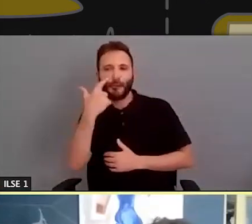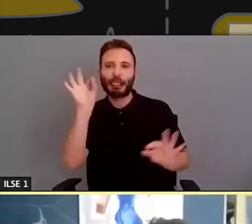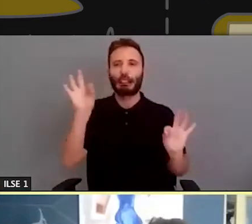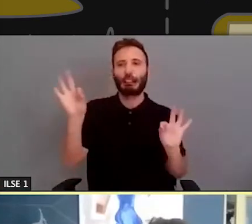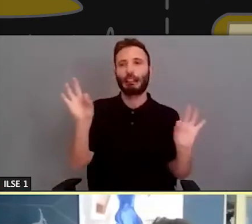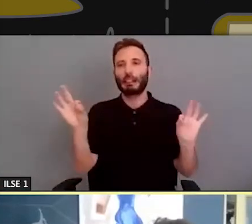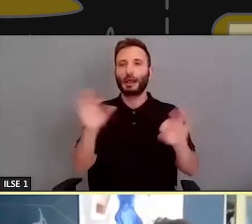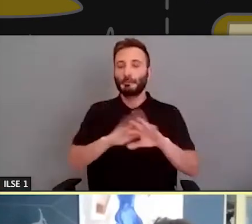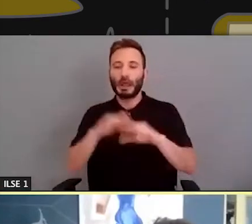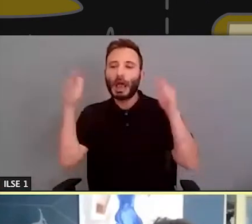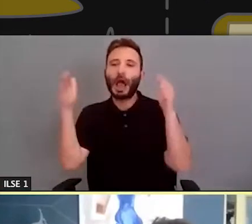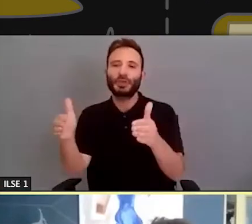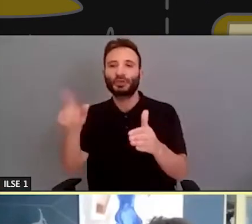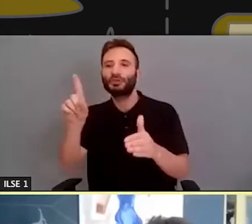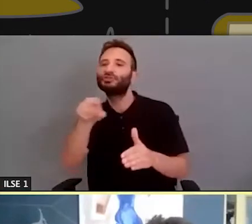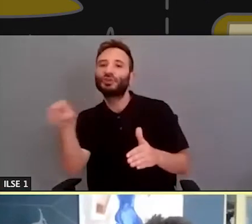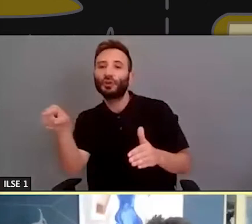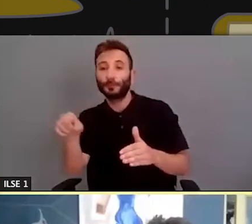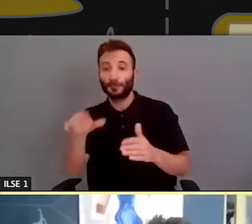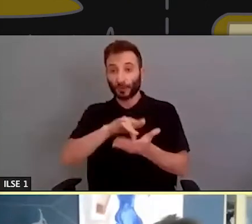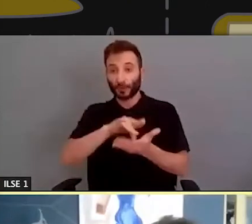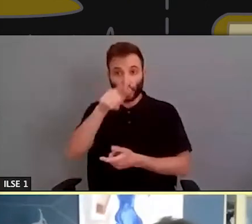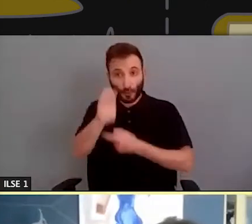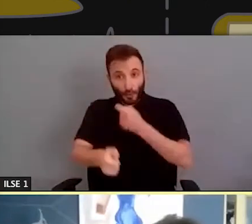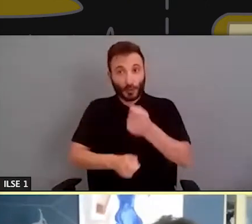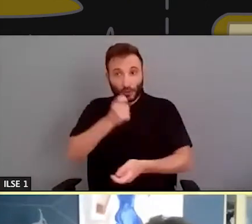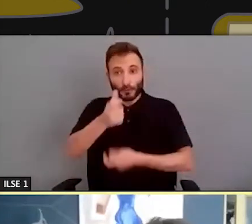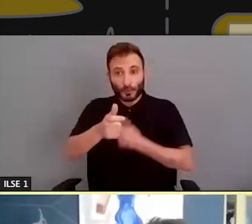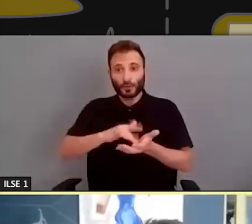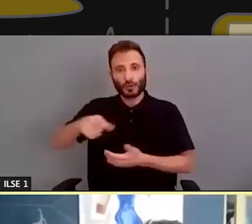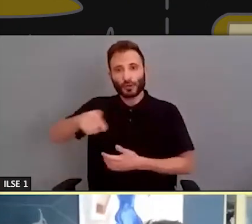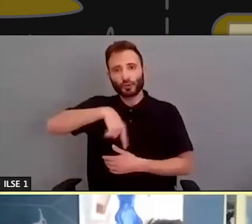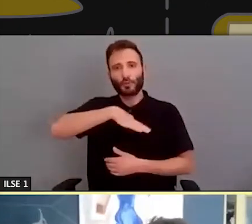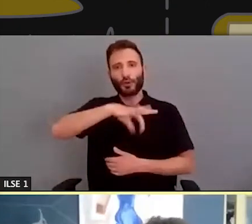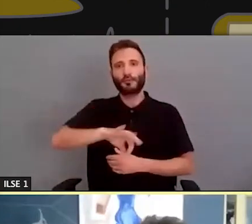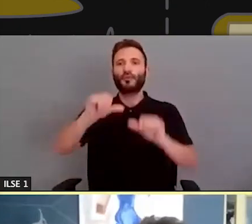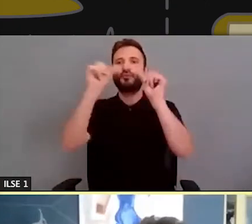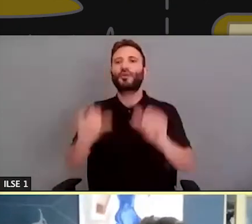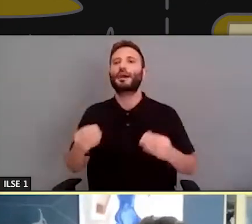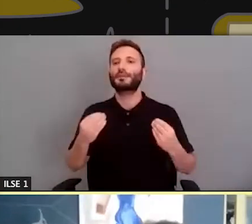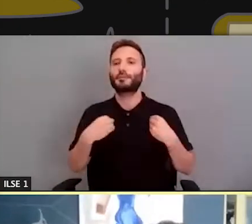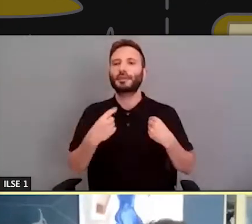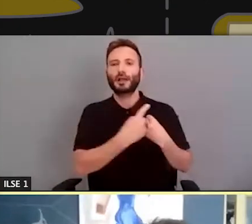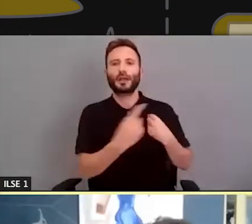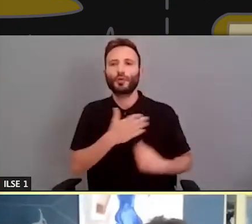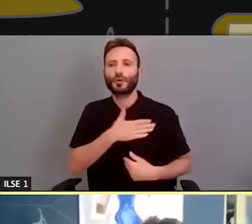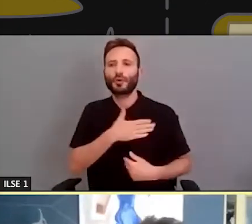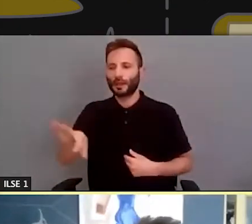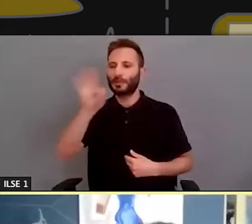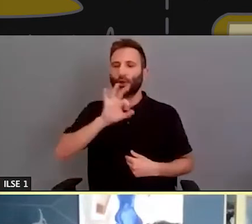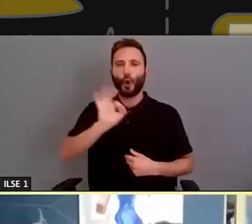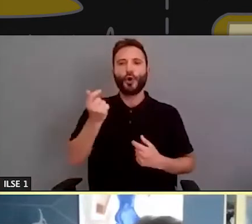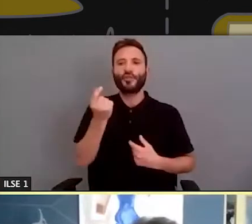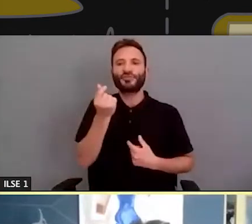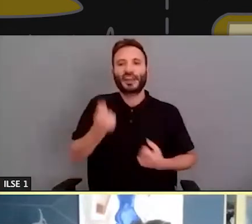todos, y cada vez podemos decidir más qué estilo de vida queremos llevar, cómo queremos gastar nuestro dinero, pasar